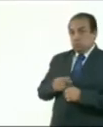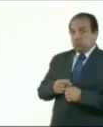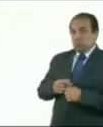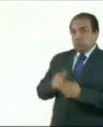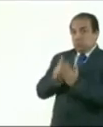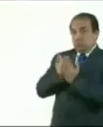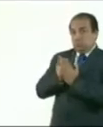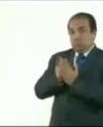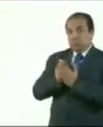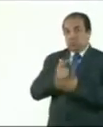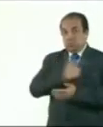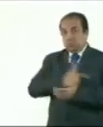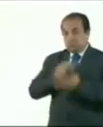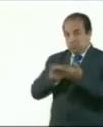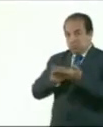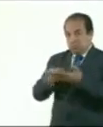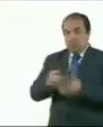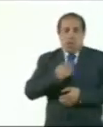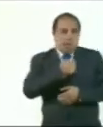poco. ¿Poco?